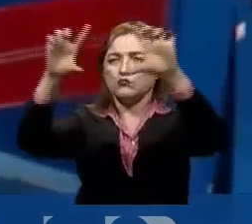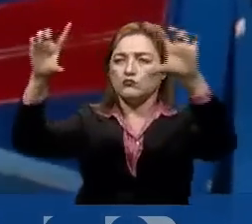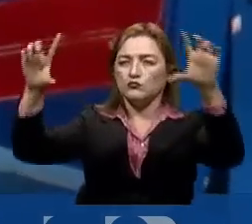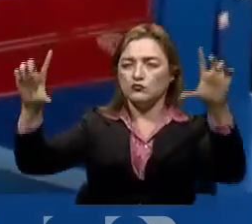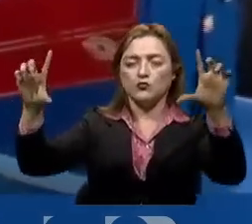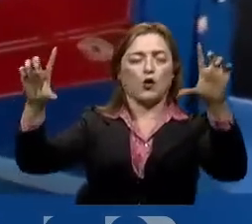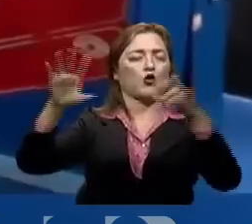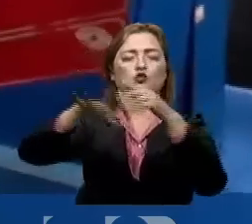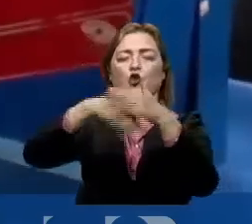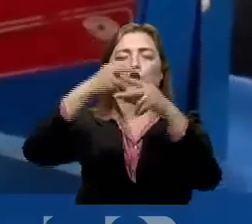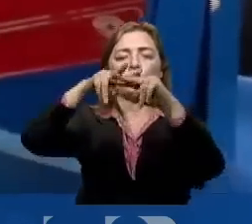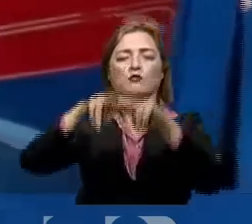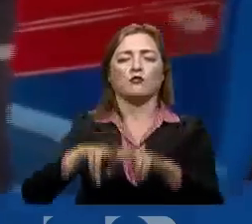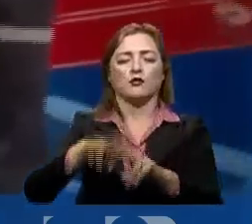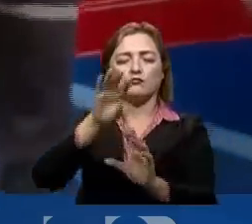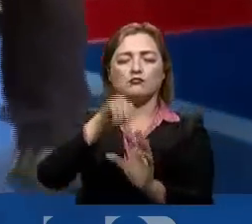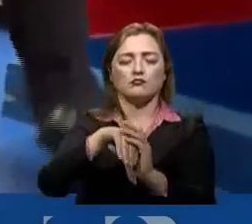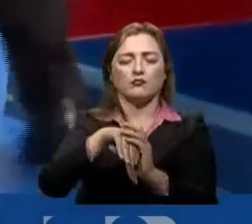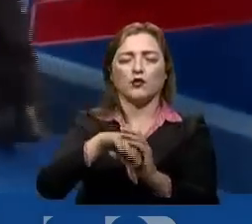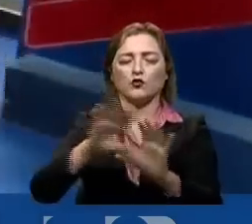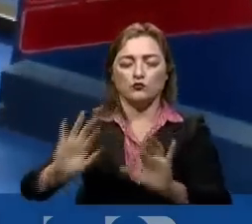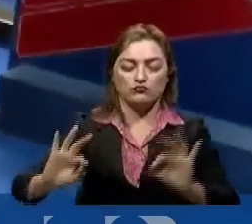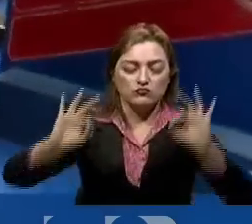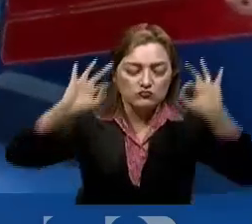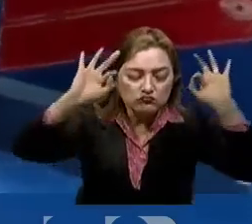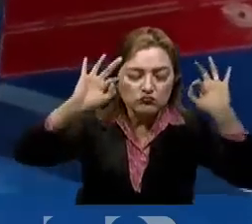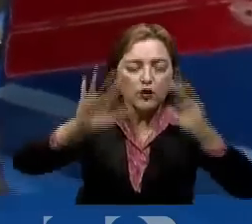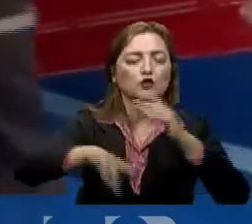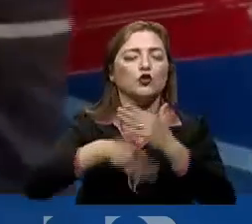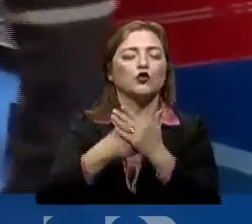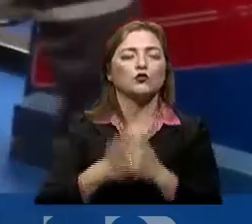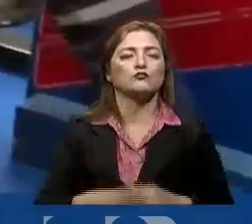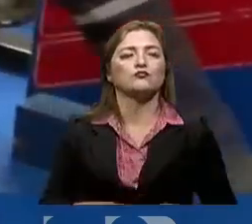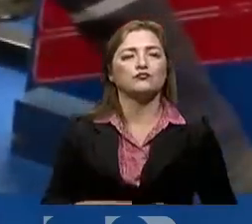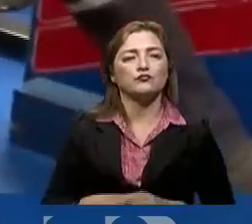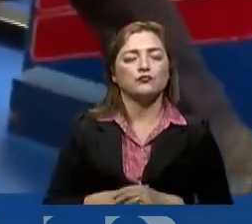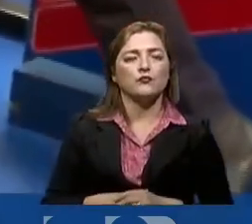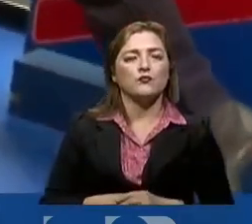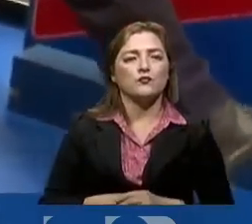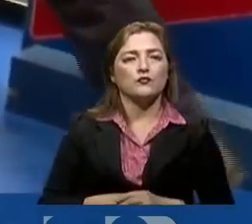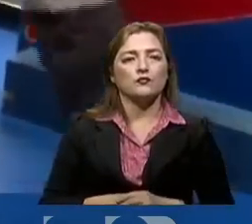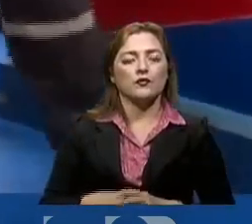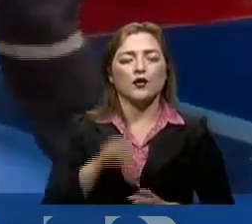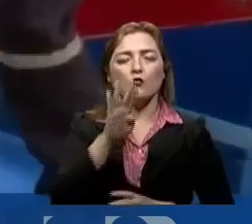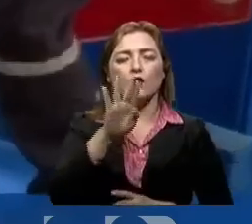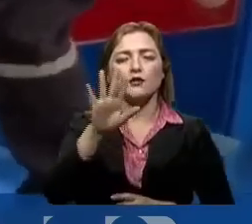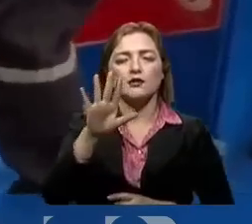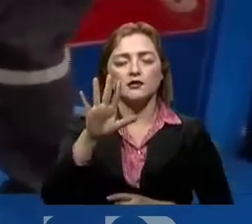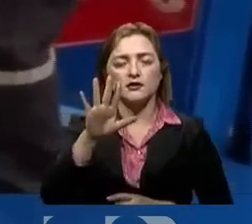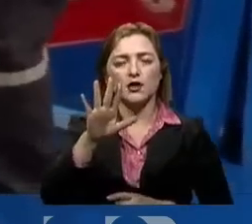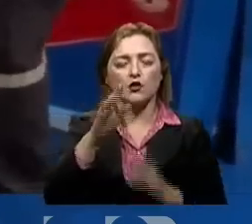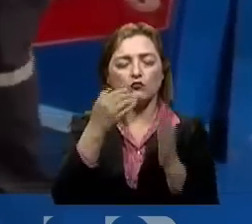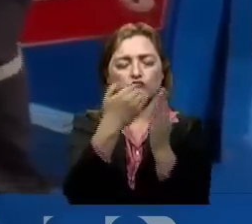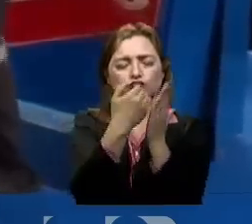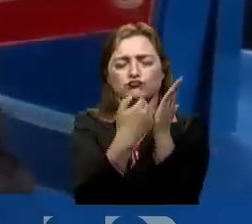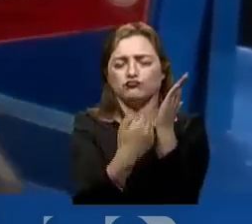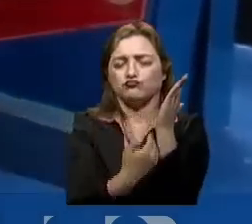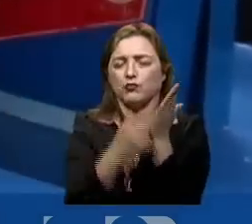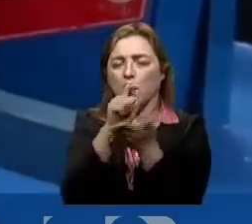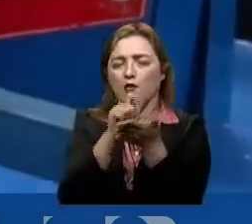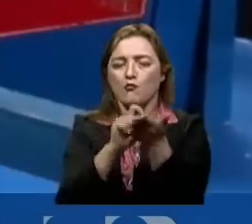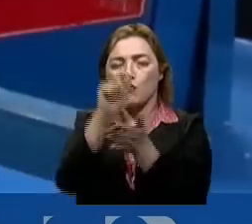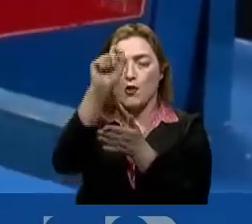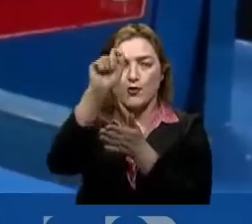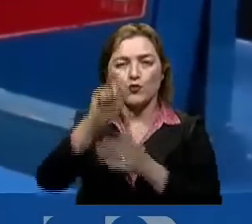revisa también en interno, en la fosa, todos los elementos que debe contener. En ese sentido pasa alrededor de 45 parámetros que tiene que pasar